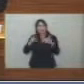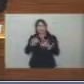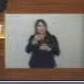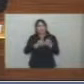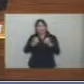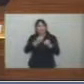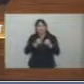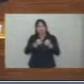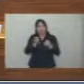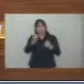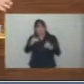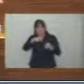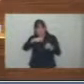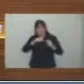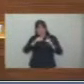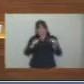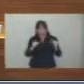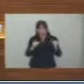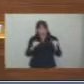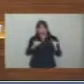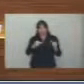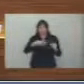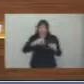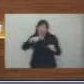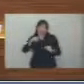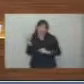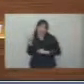Asturias? Porque a lo mejor es que son peores ellos que ustedes.